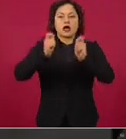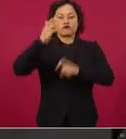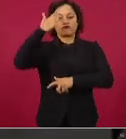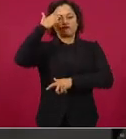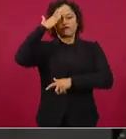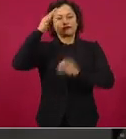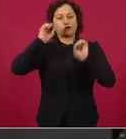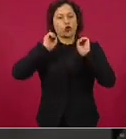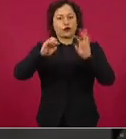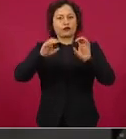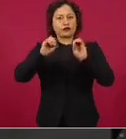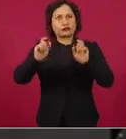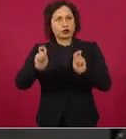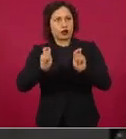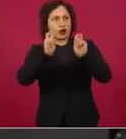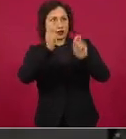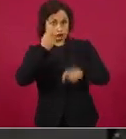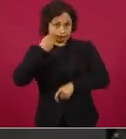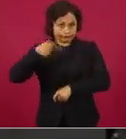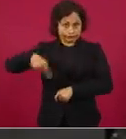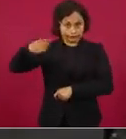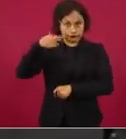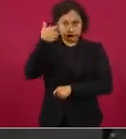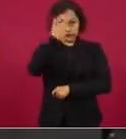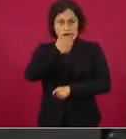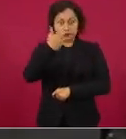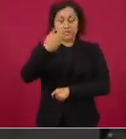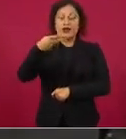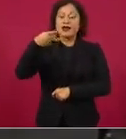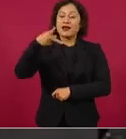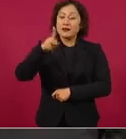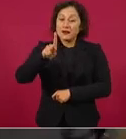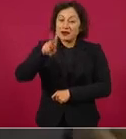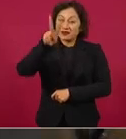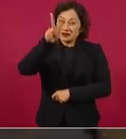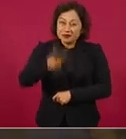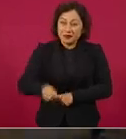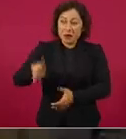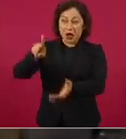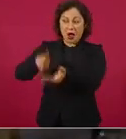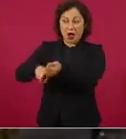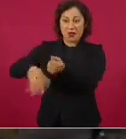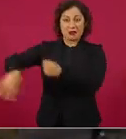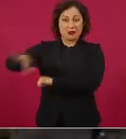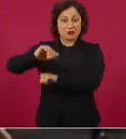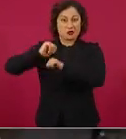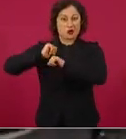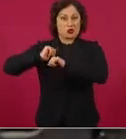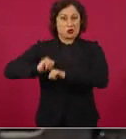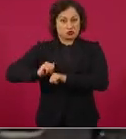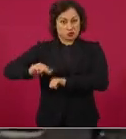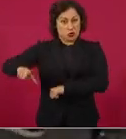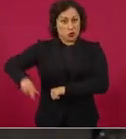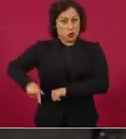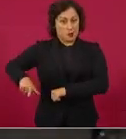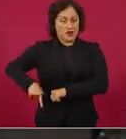pero todavía hay funcionarios que ya es una red que se quedó ahí en Jalisco y